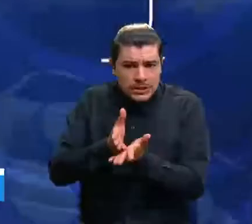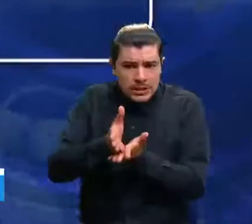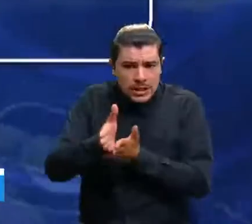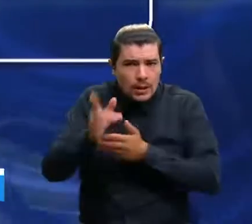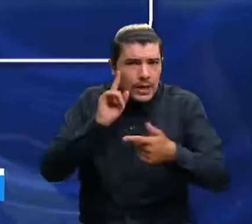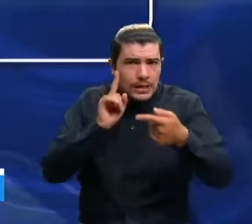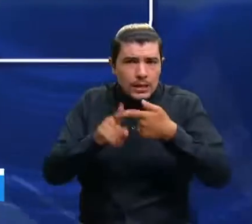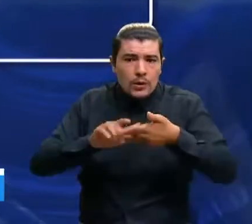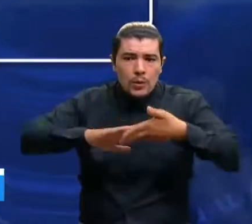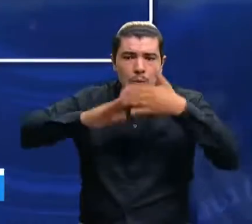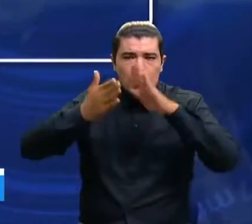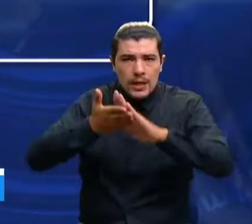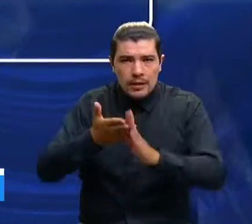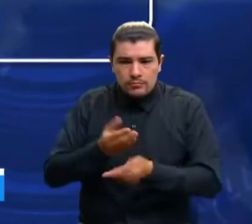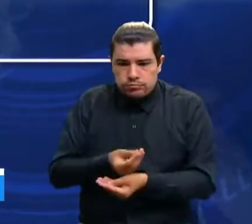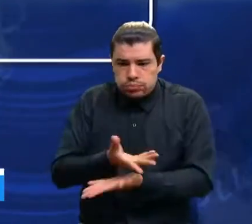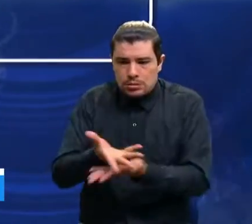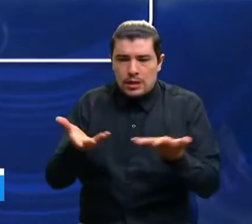comunidad.